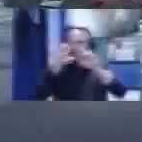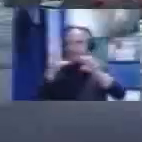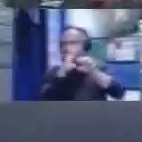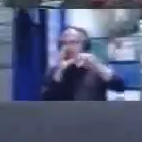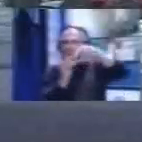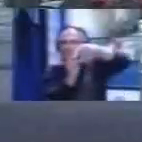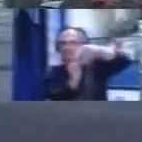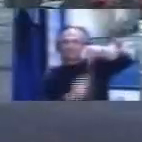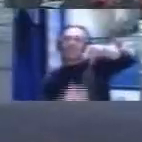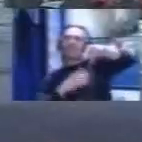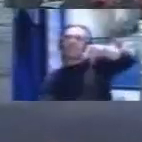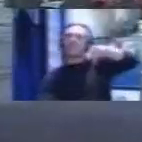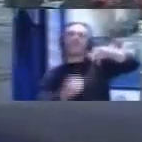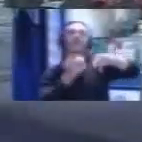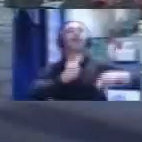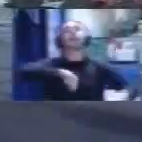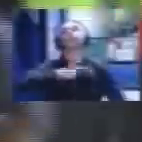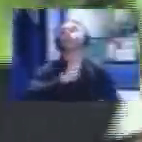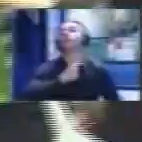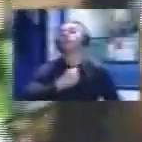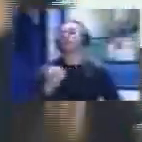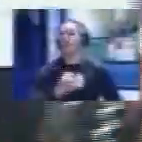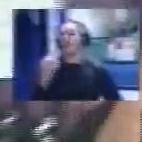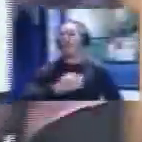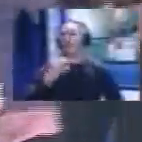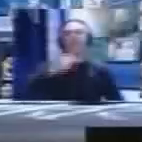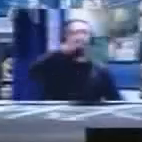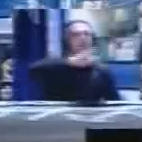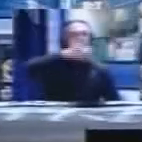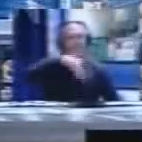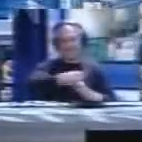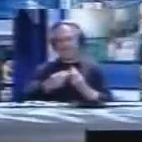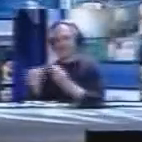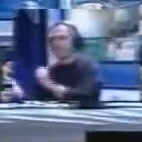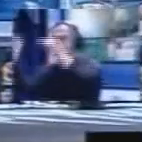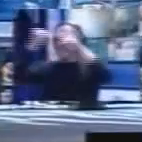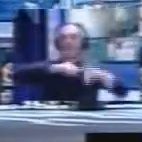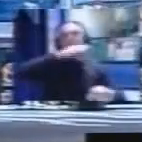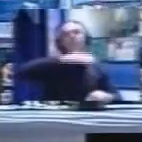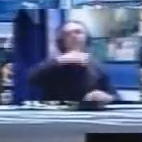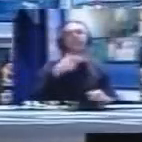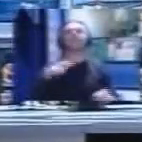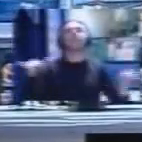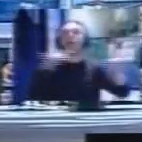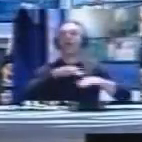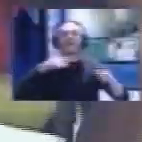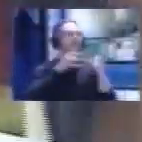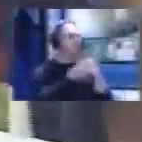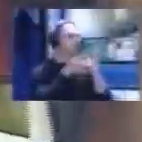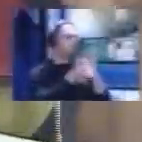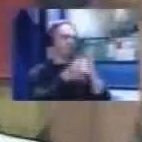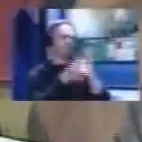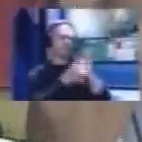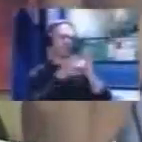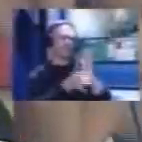por detrás. Lo que nos gusta de Gran Canaria son vuestras playas, que son de calidad, y